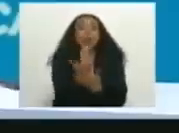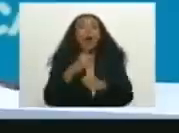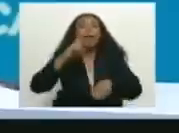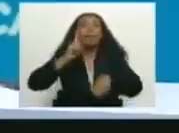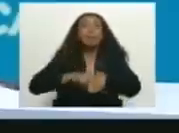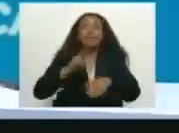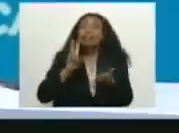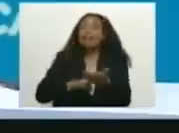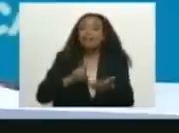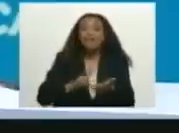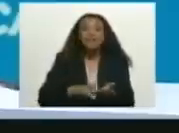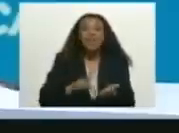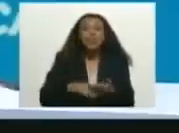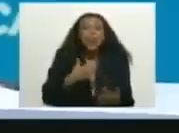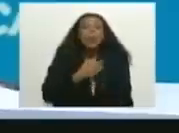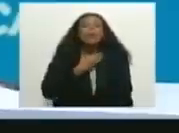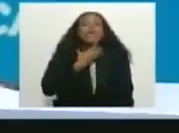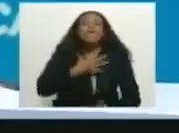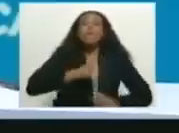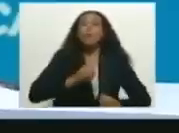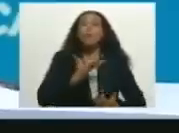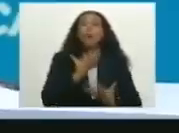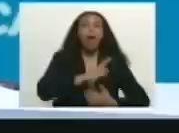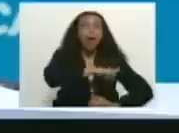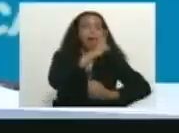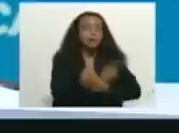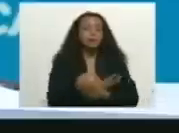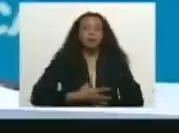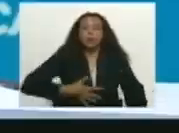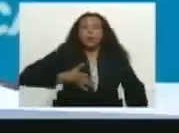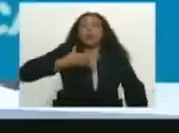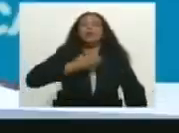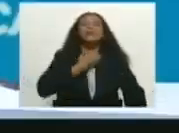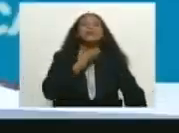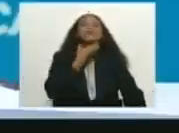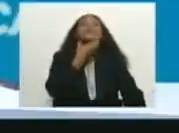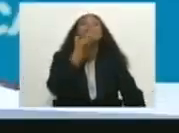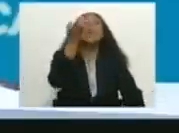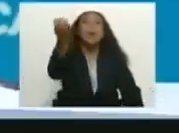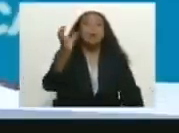verdad, ¿de dónde saca energía para